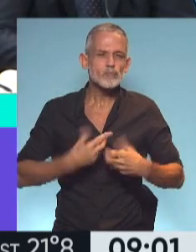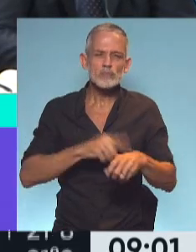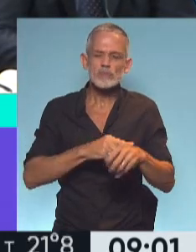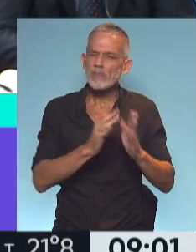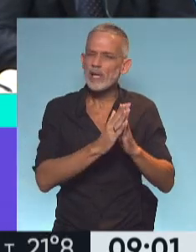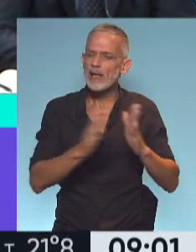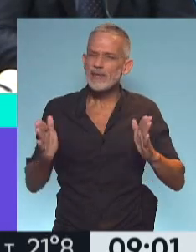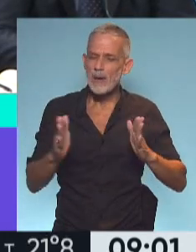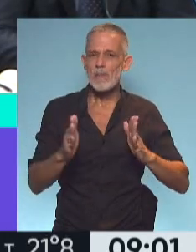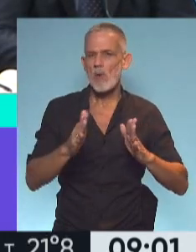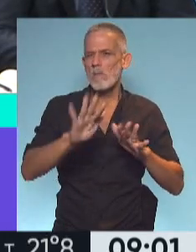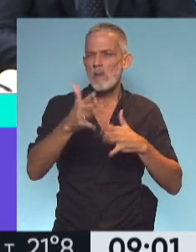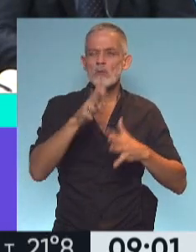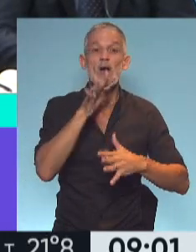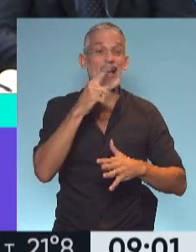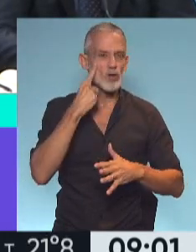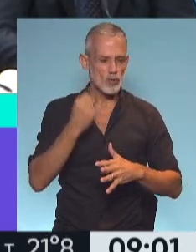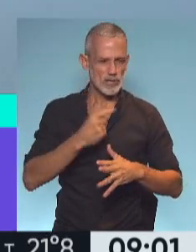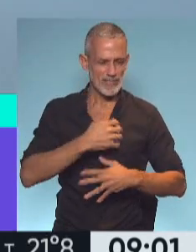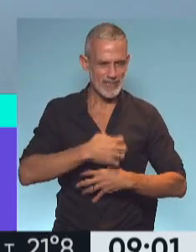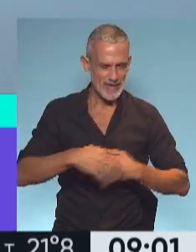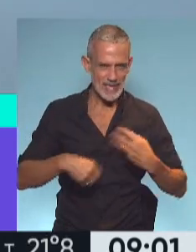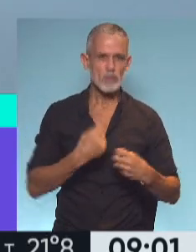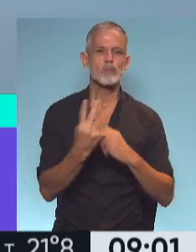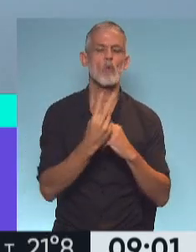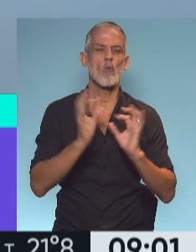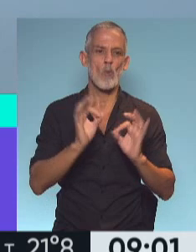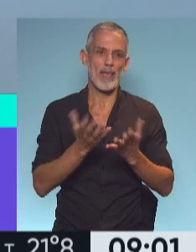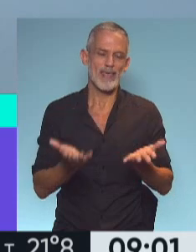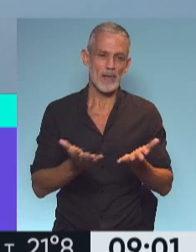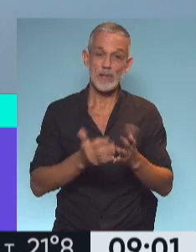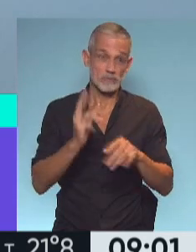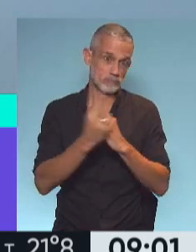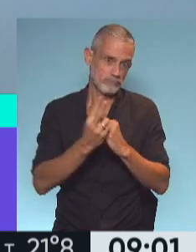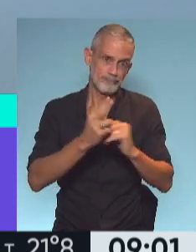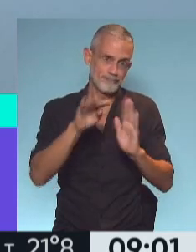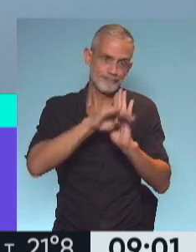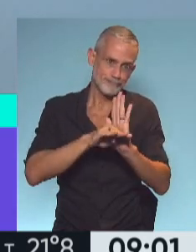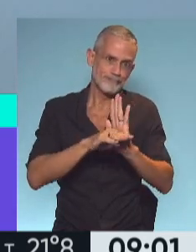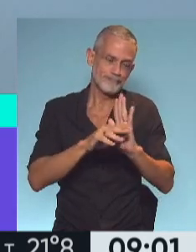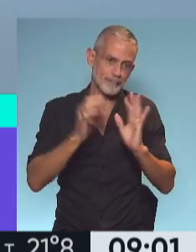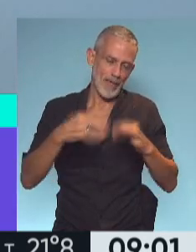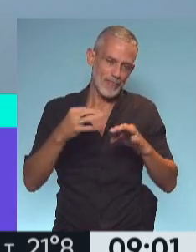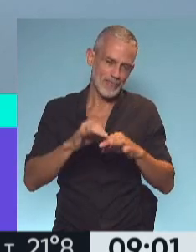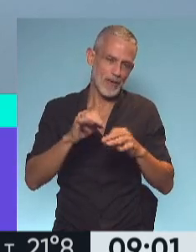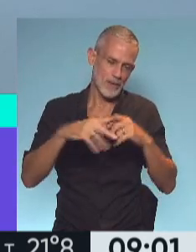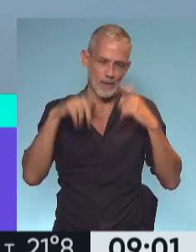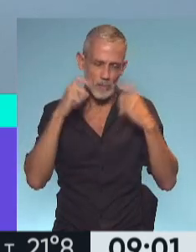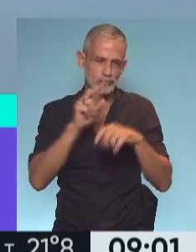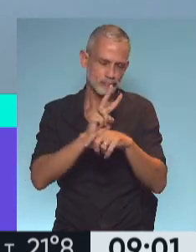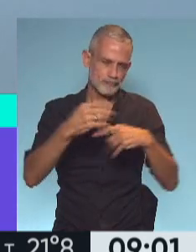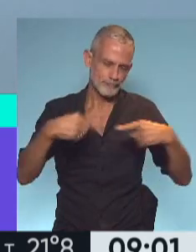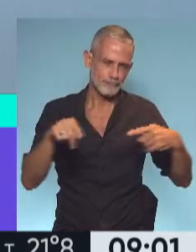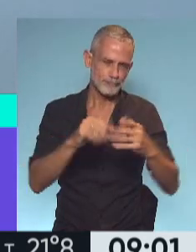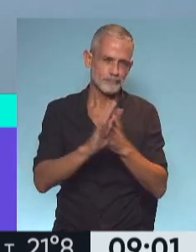suficiente, requiere por lo menos 14 días, pero a pesar de eso los cuidados tienen que seguir manteniéndose. En un comunicado, en